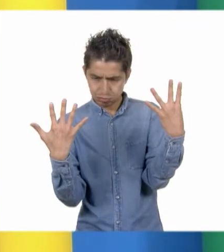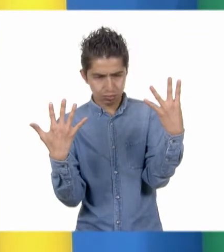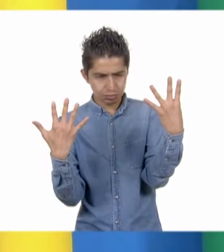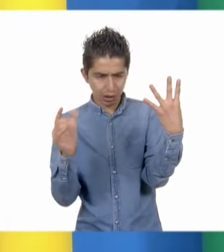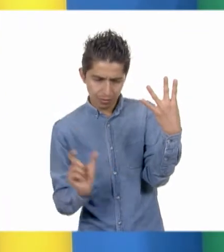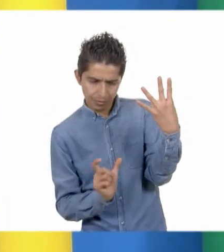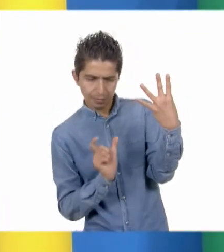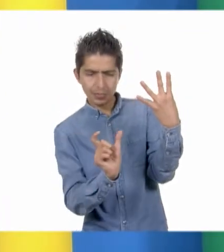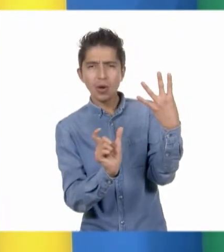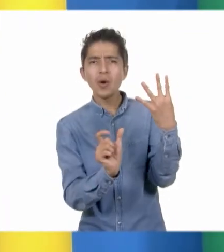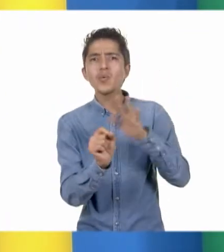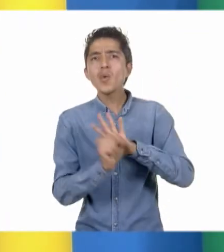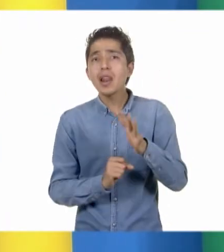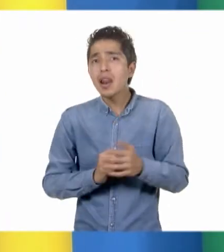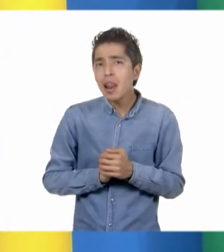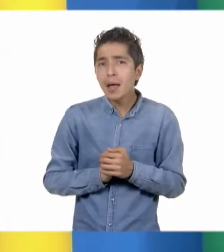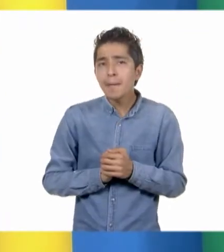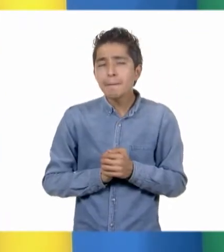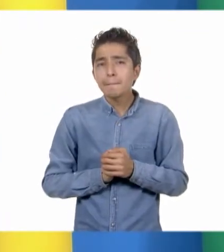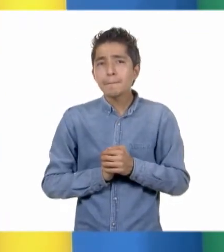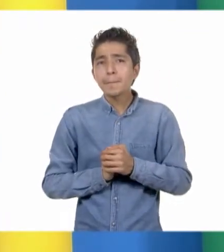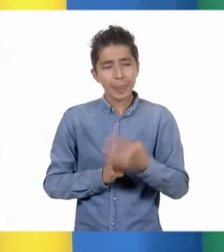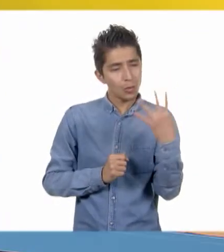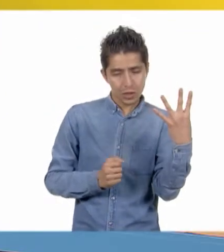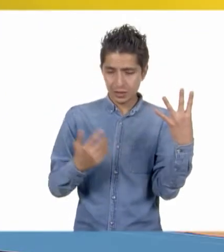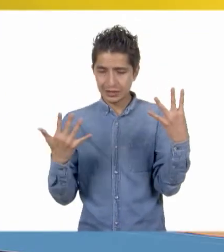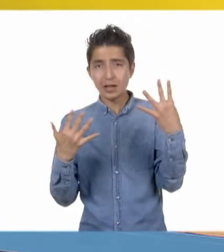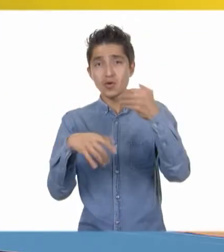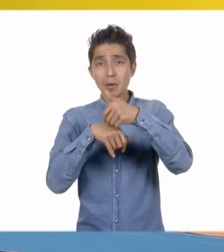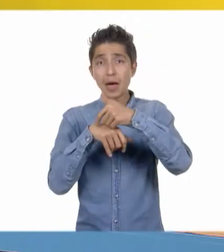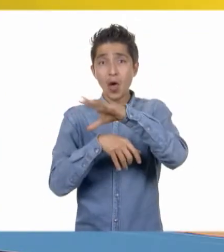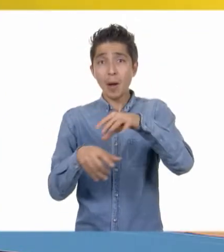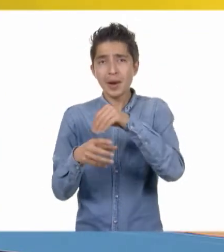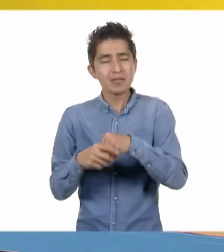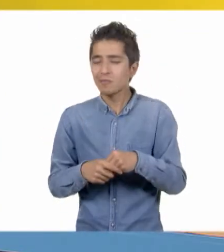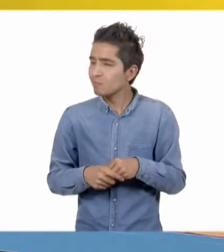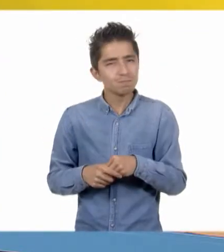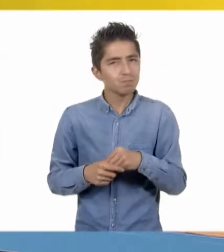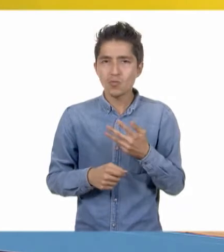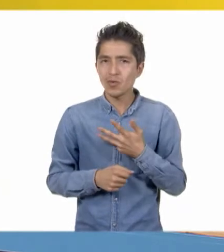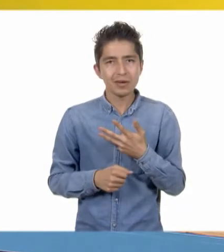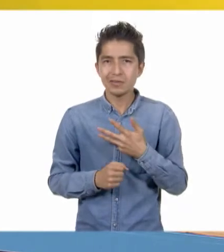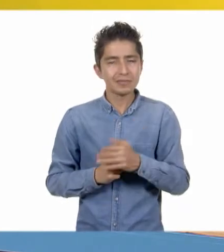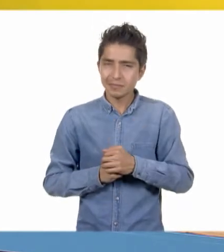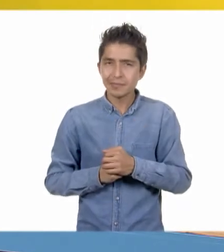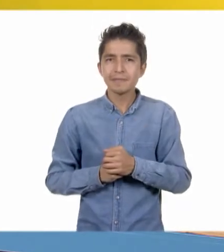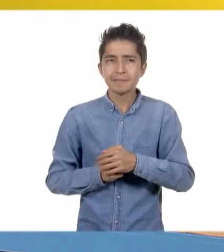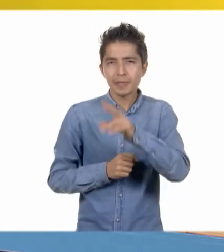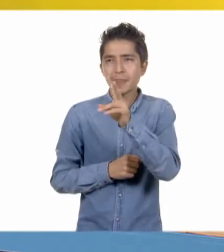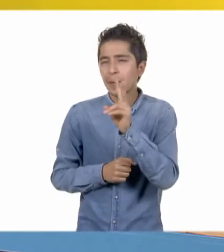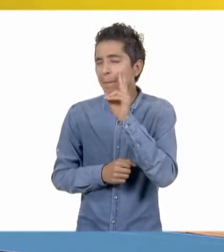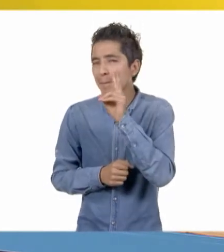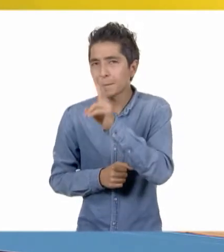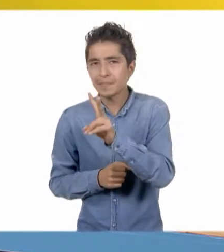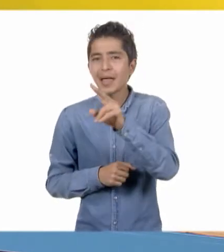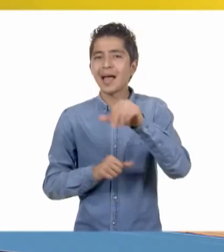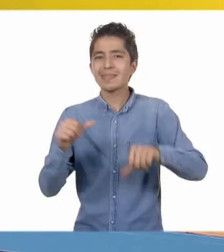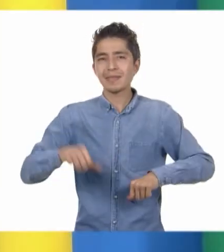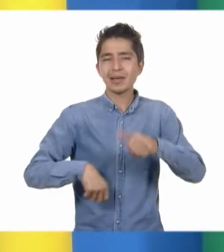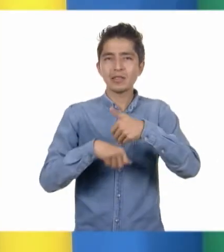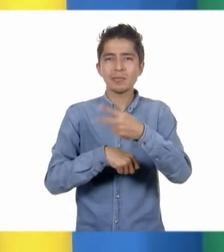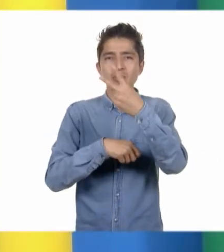entre 4 y 5 no hay números naturales. Muy bien. Veamos ahora qué indicaciones tiene la actividad